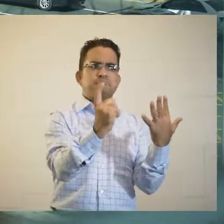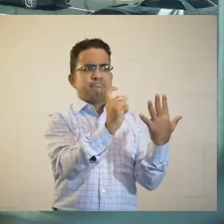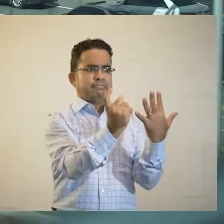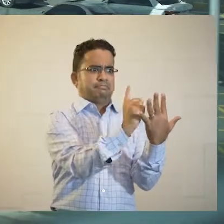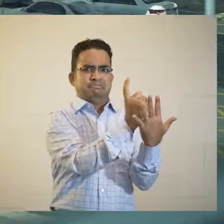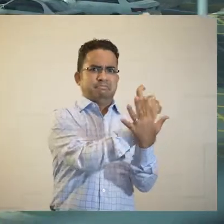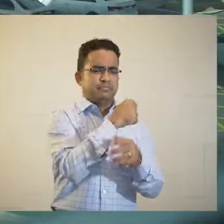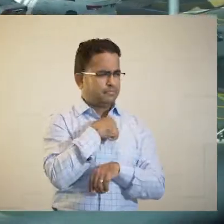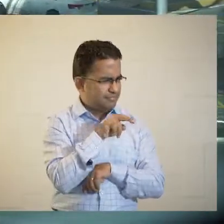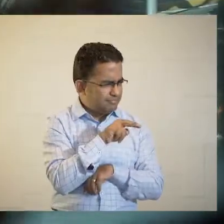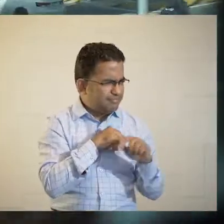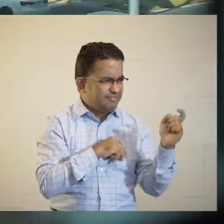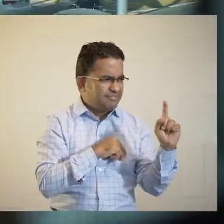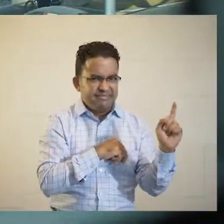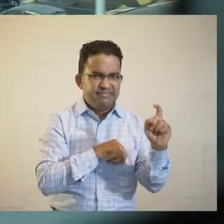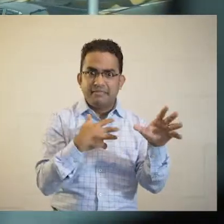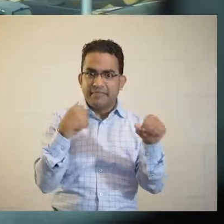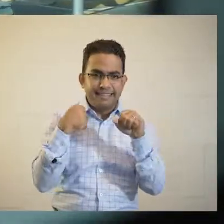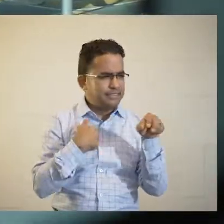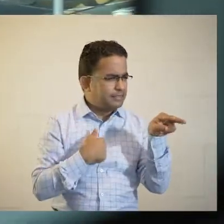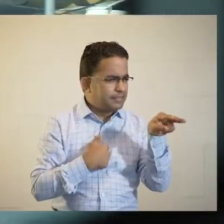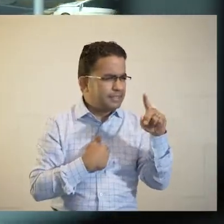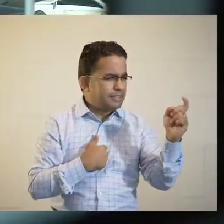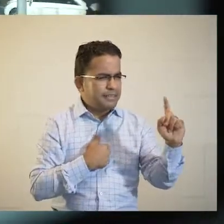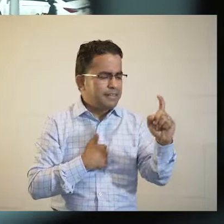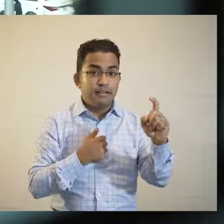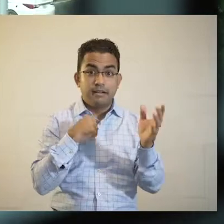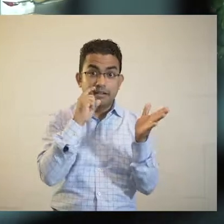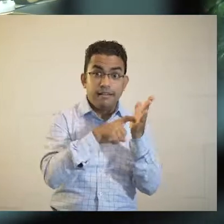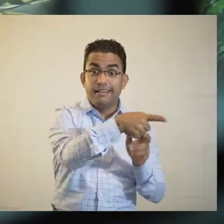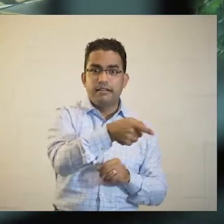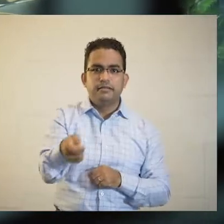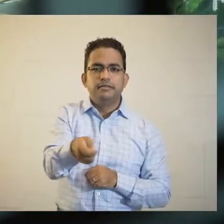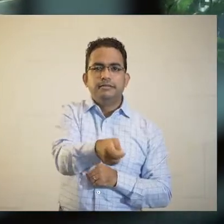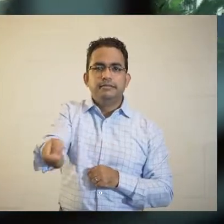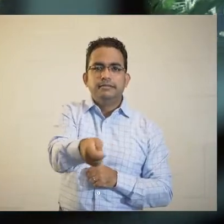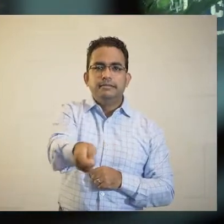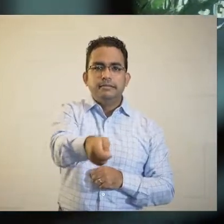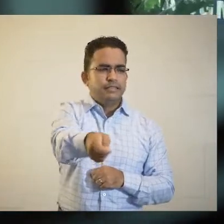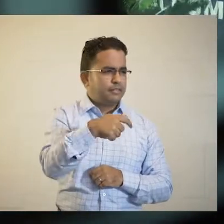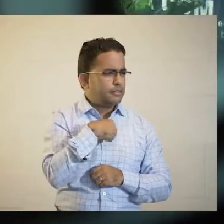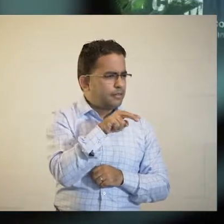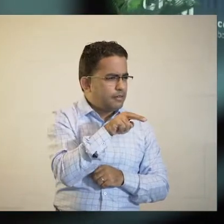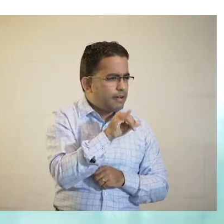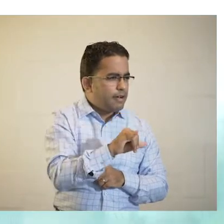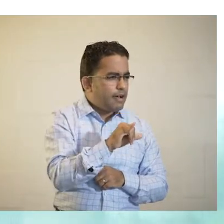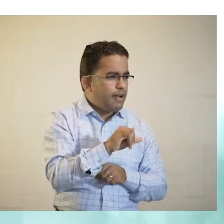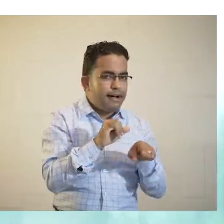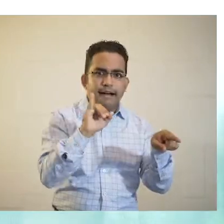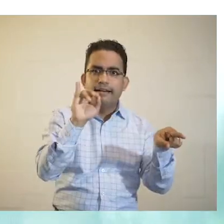caminando muy deprisa, muy deprisa y me llamó la atención el bastón, sí. Y entonces